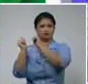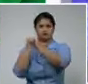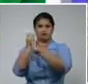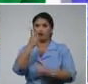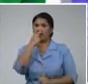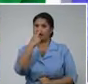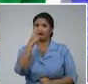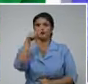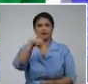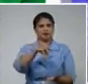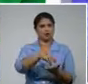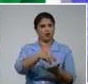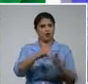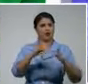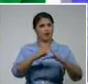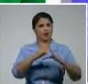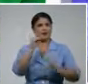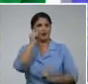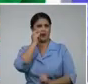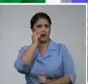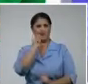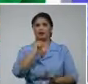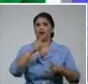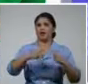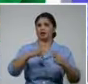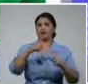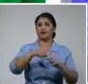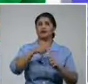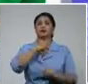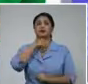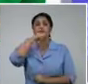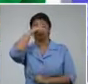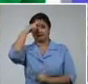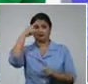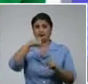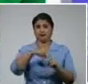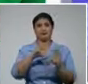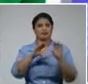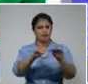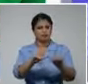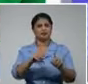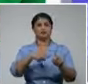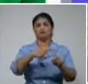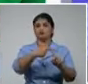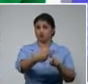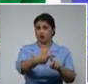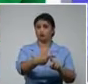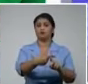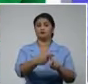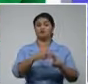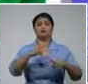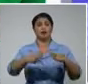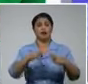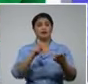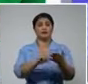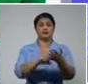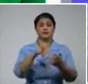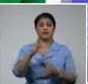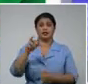salud, se hizo el test de antígenos, resultó positivo, se confirmó posteriormente por